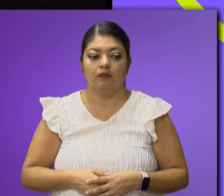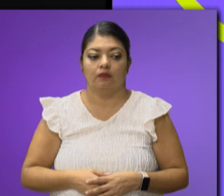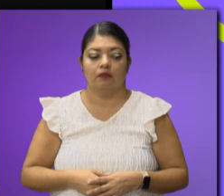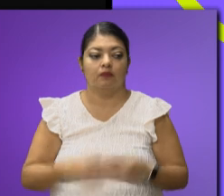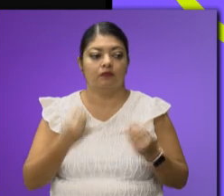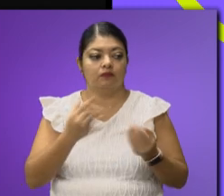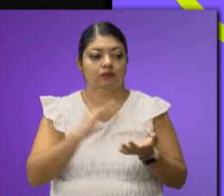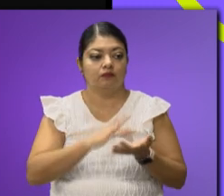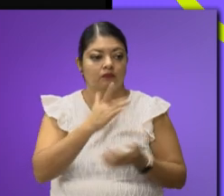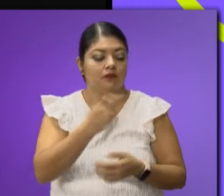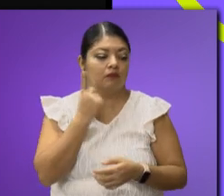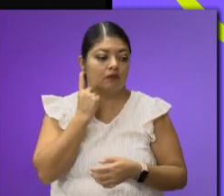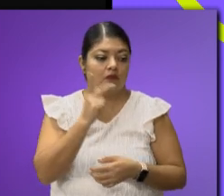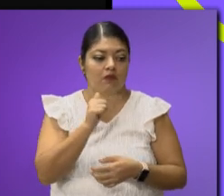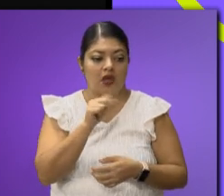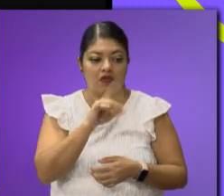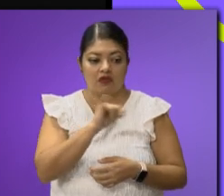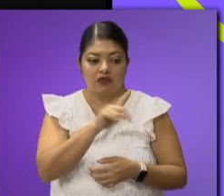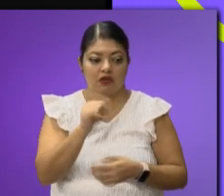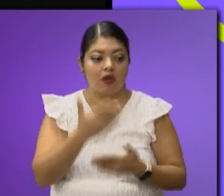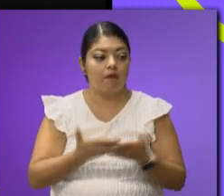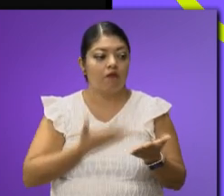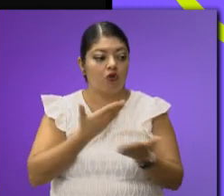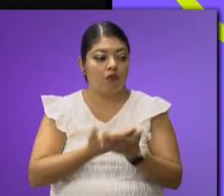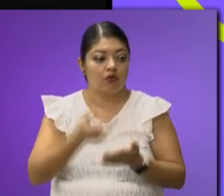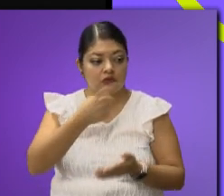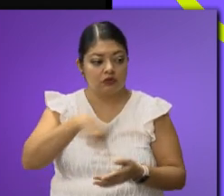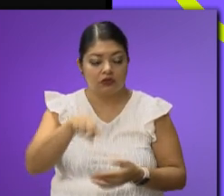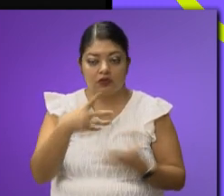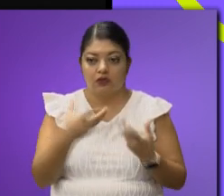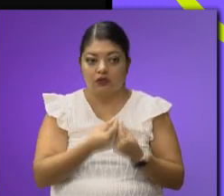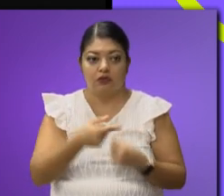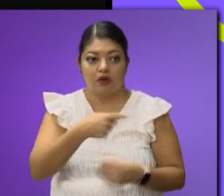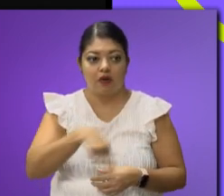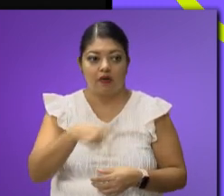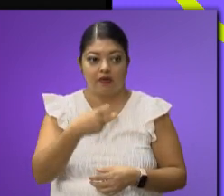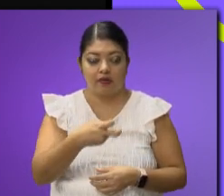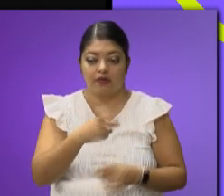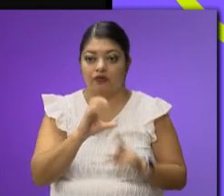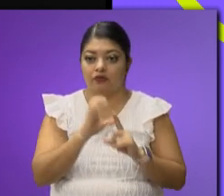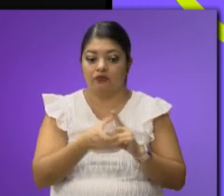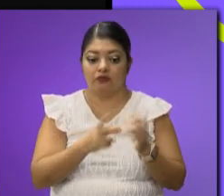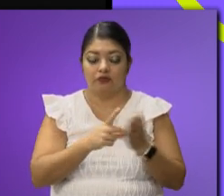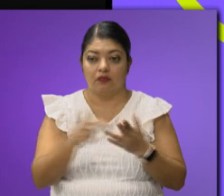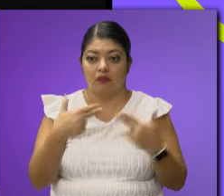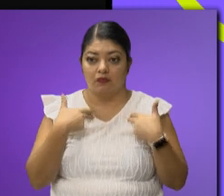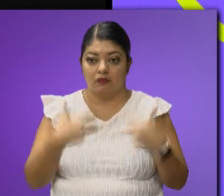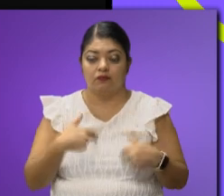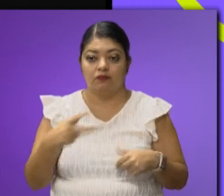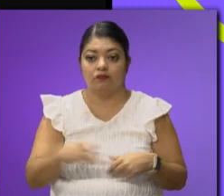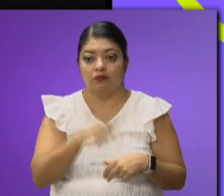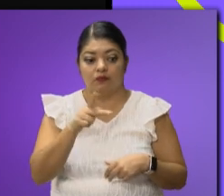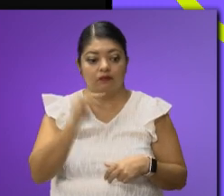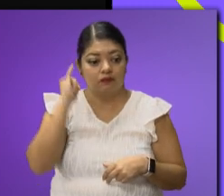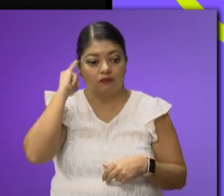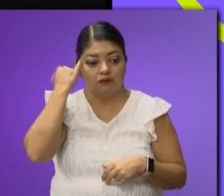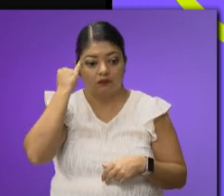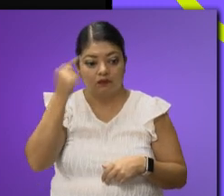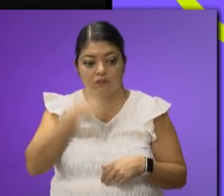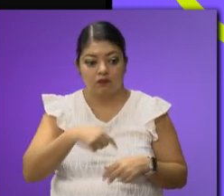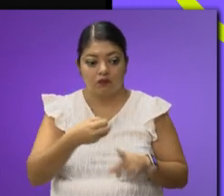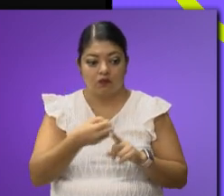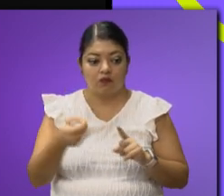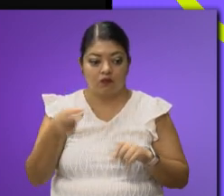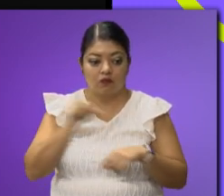Muchas gracias, diputada Padilla. Esta consideración de las y los integrantes de la Comisión de Derechos Humanos y Pueblos Originarios, el orden del